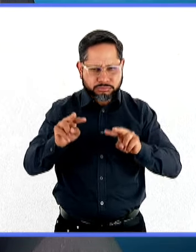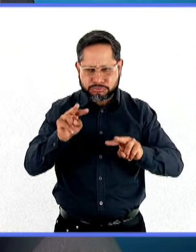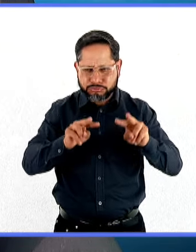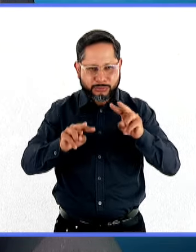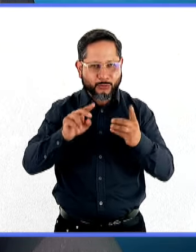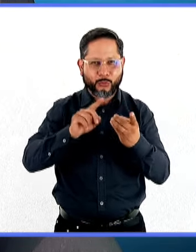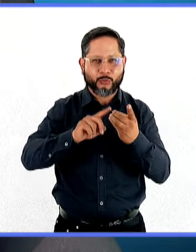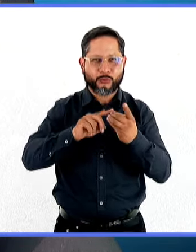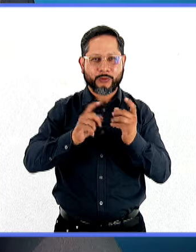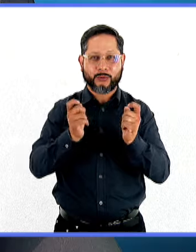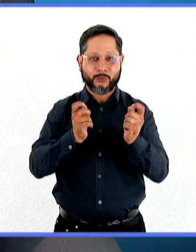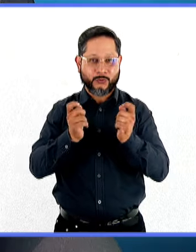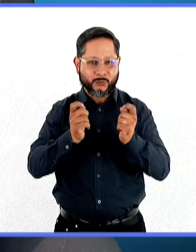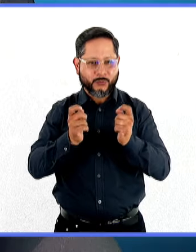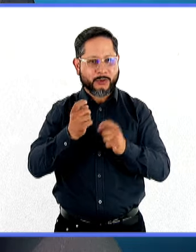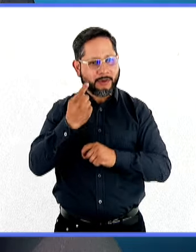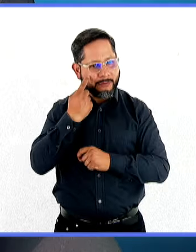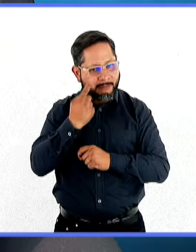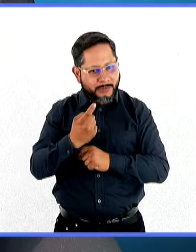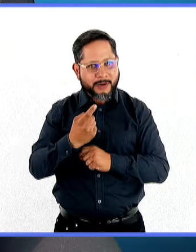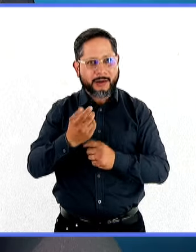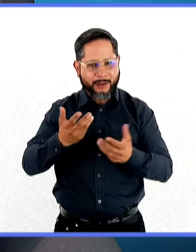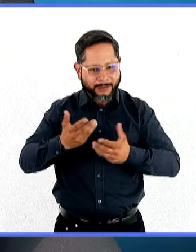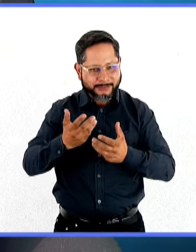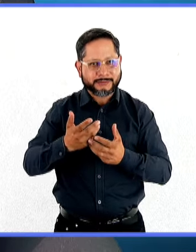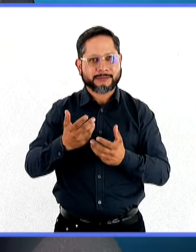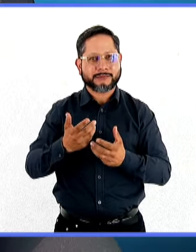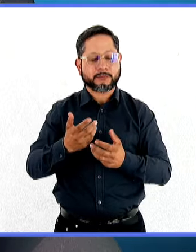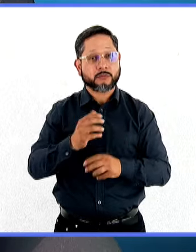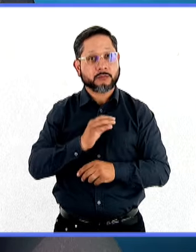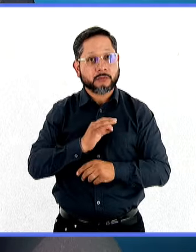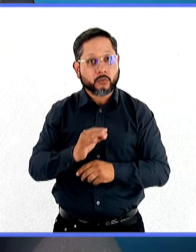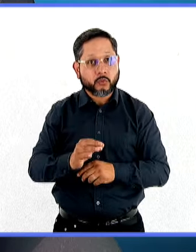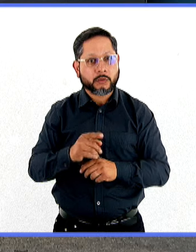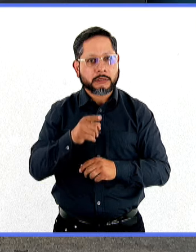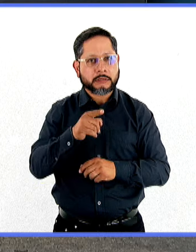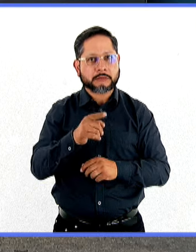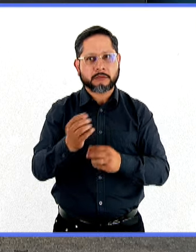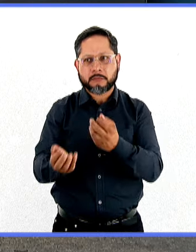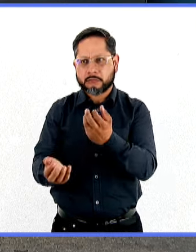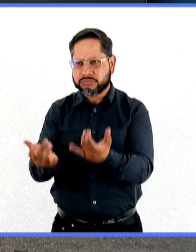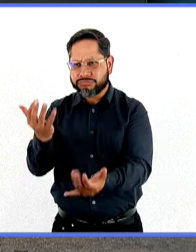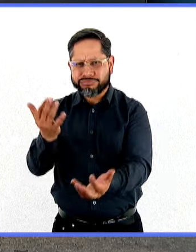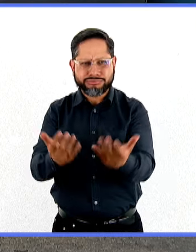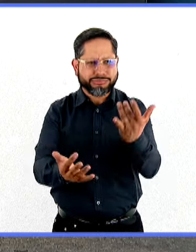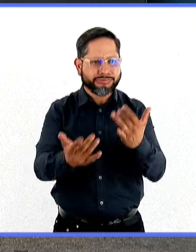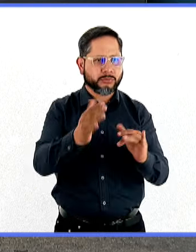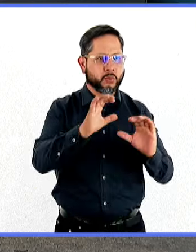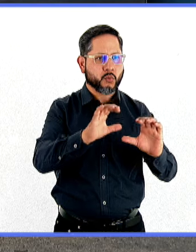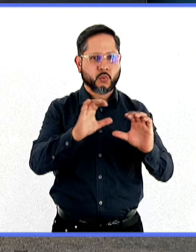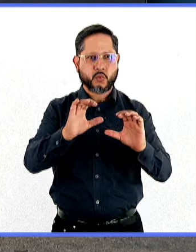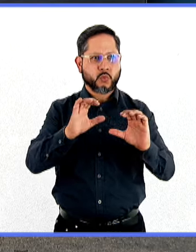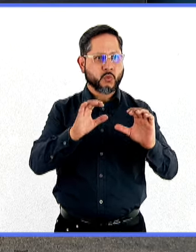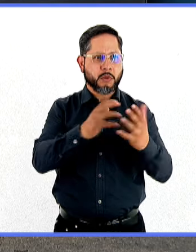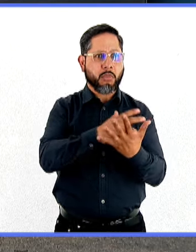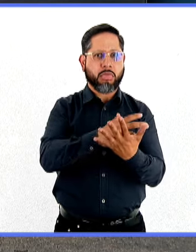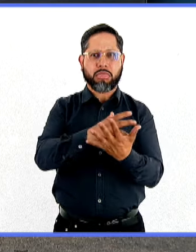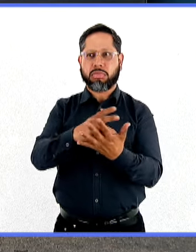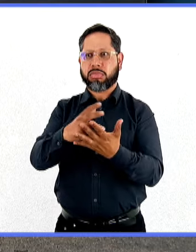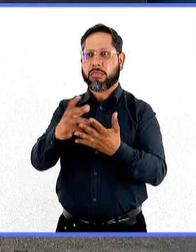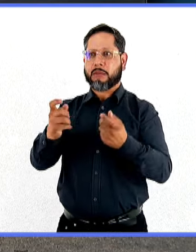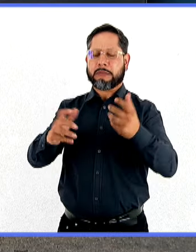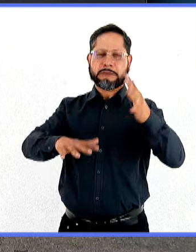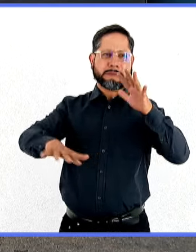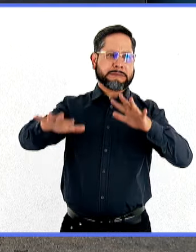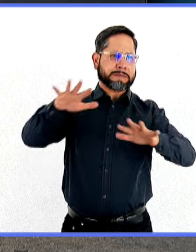objetivo de controlar de visibilizar de atender Eh Pues los incendios que pueden salirse de control y esto